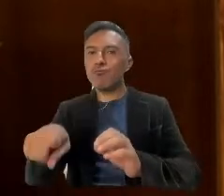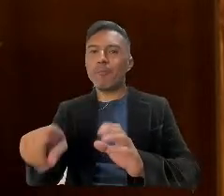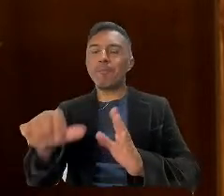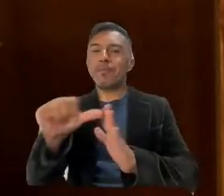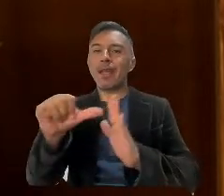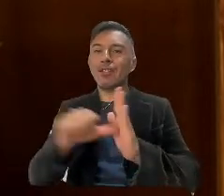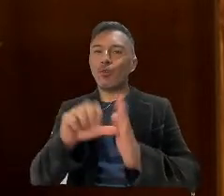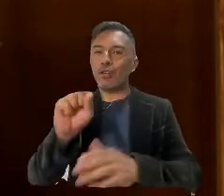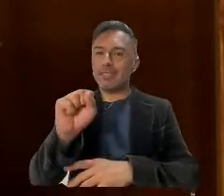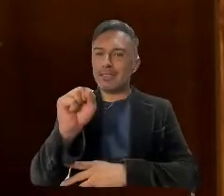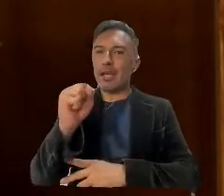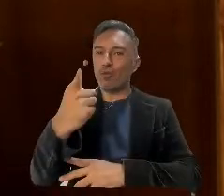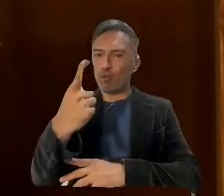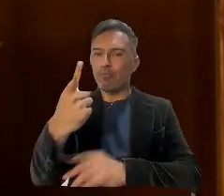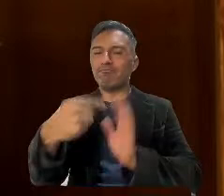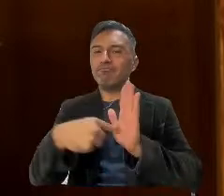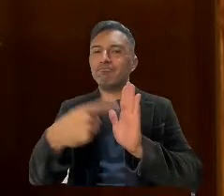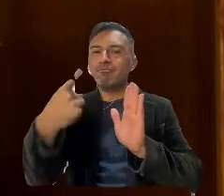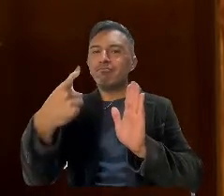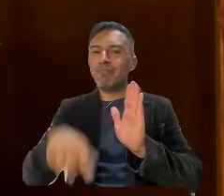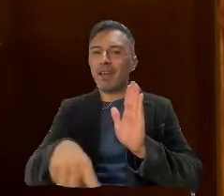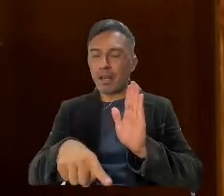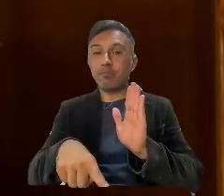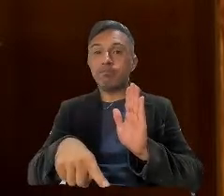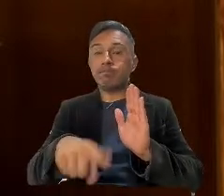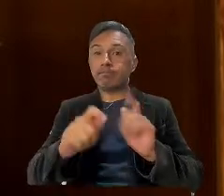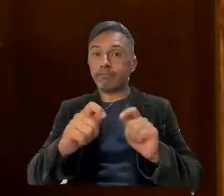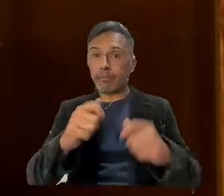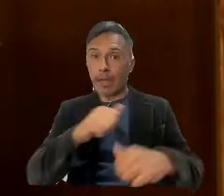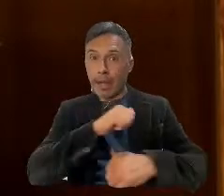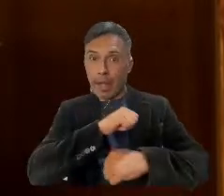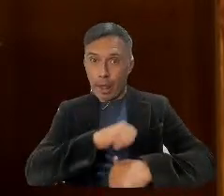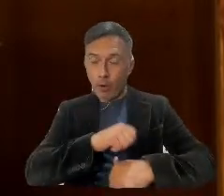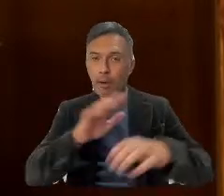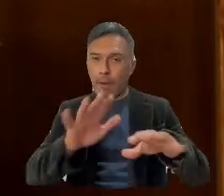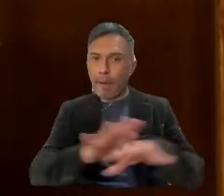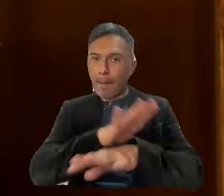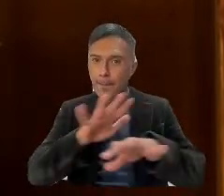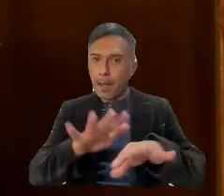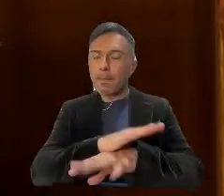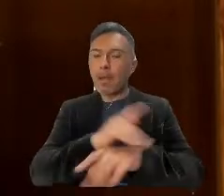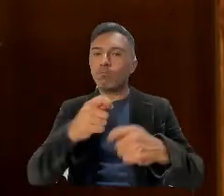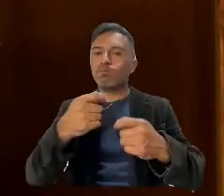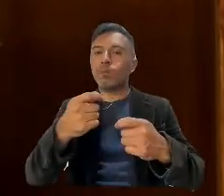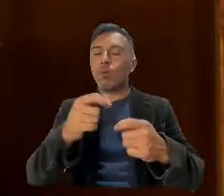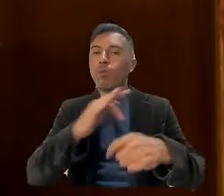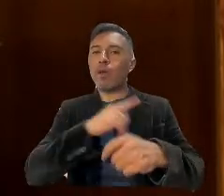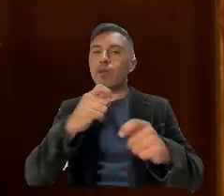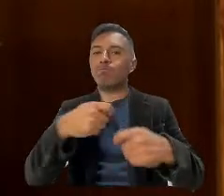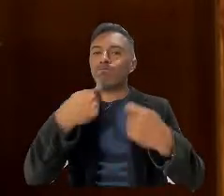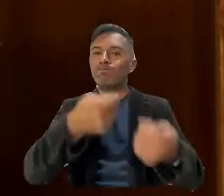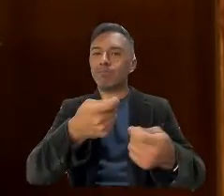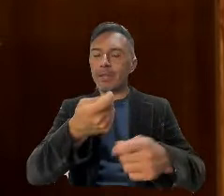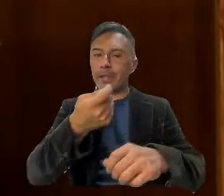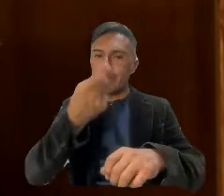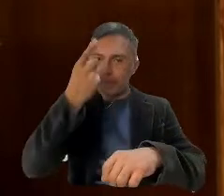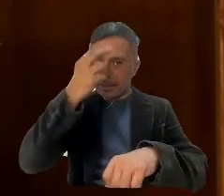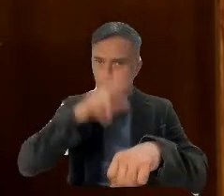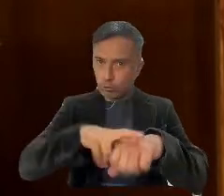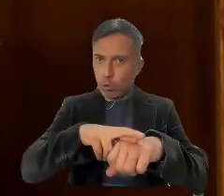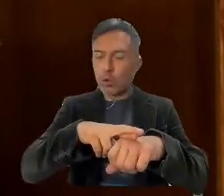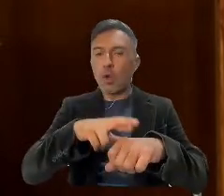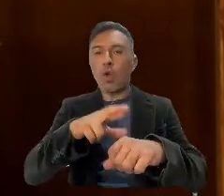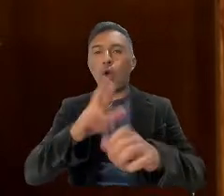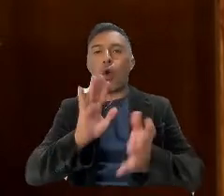61 que regula la renovación de los cargos con función de dirección o de supervisión, puesto que lo que se